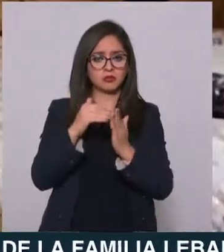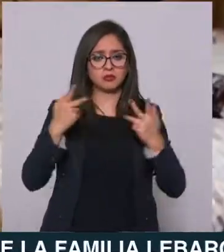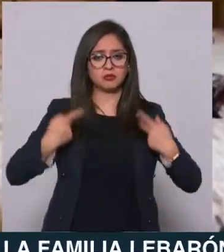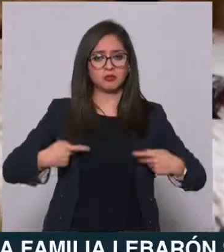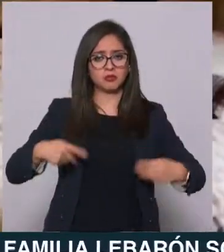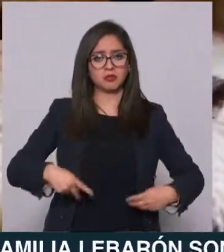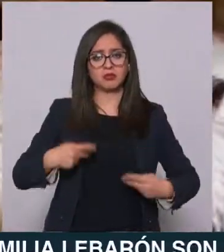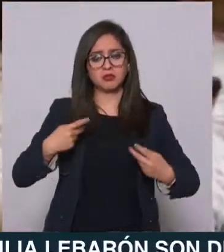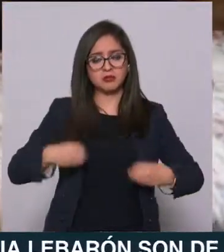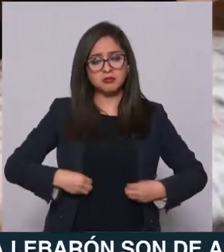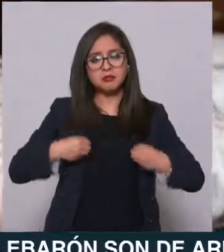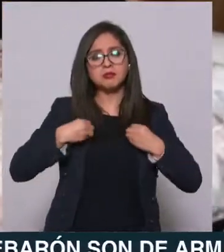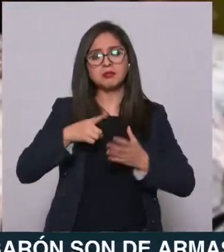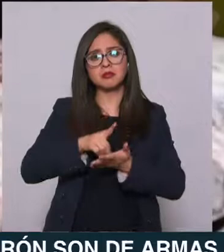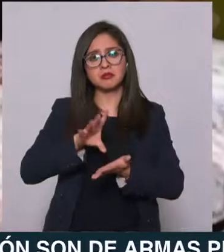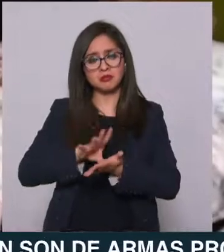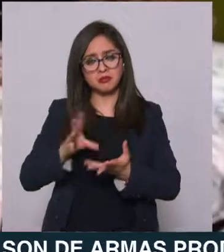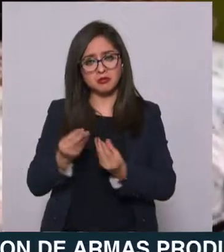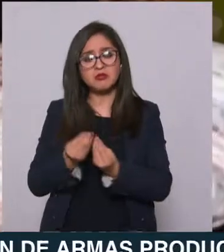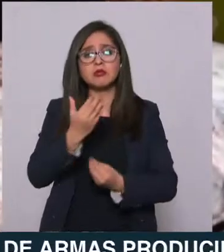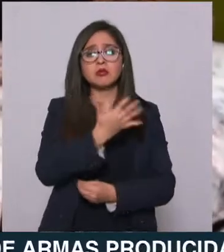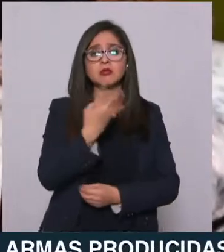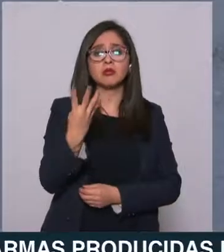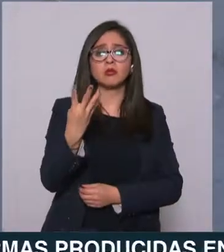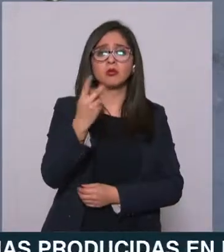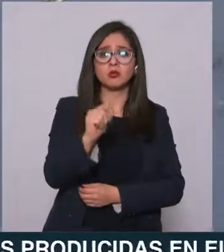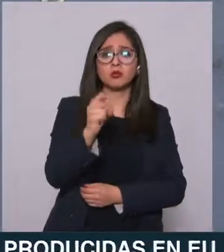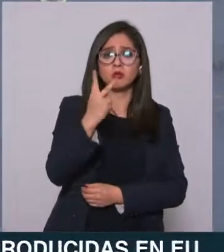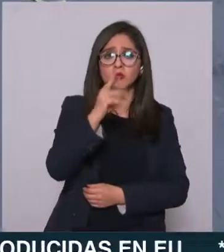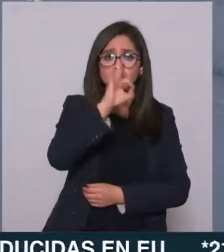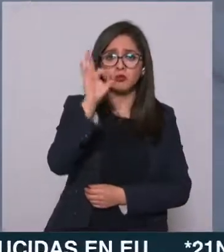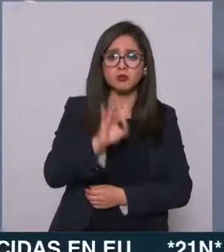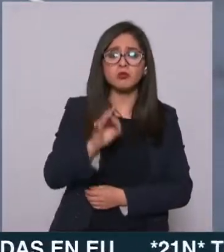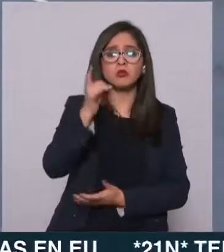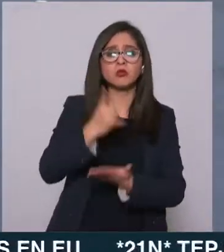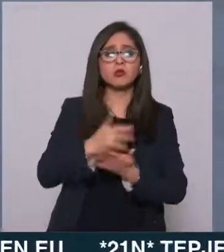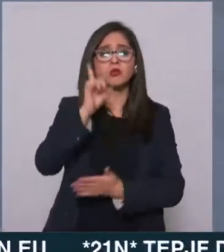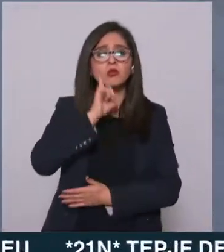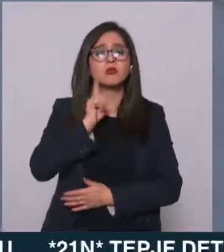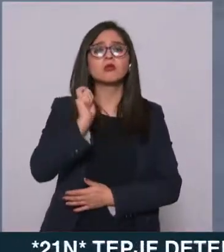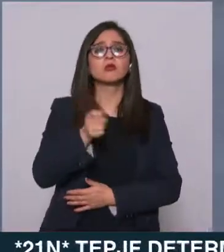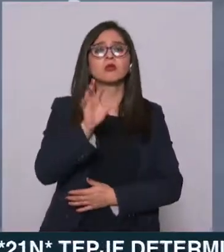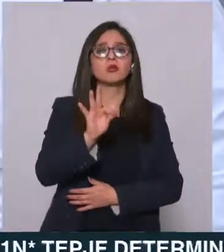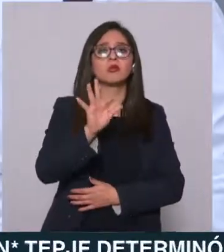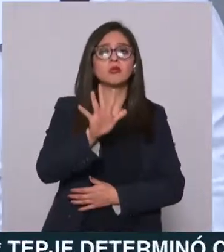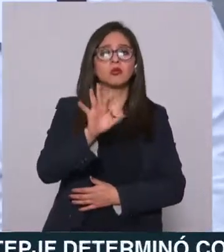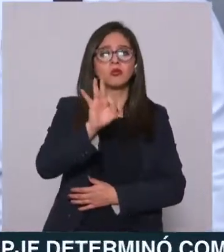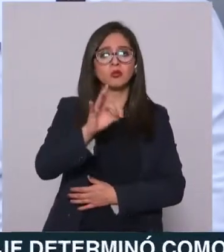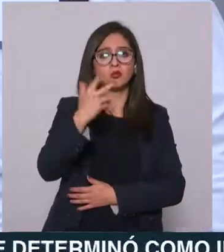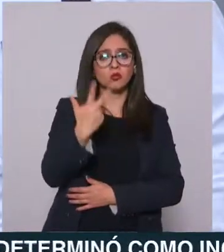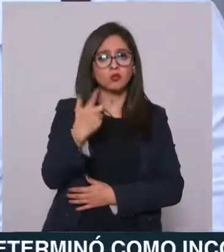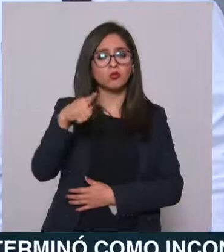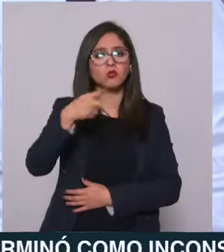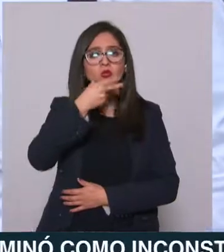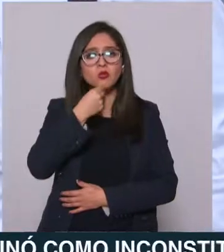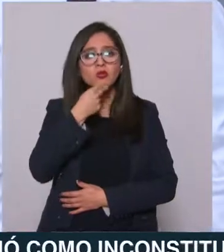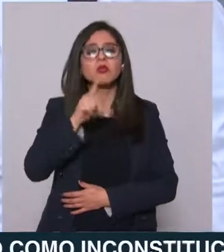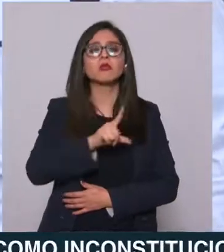discapacidad, de las cuales el 54.2% son mujeres, el 45.8% son hombres